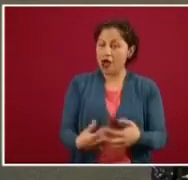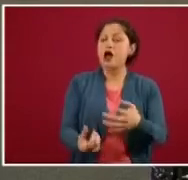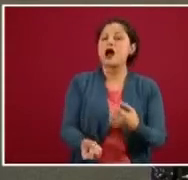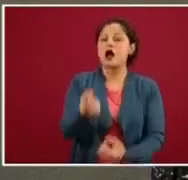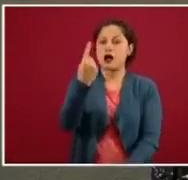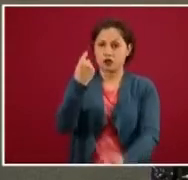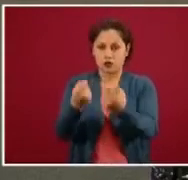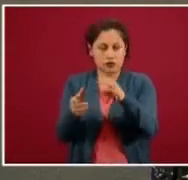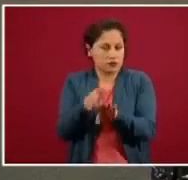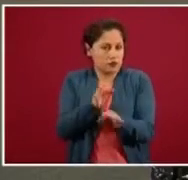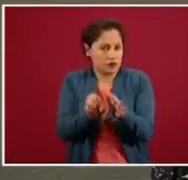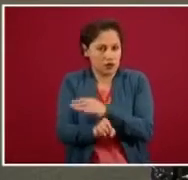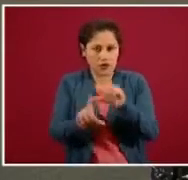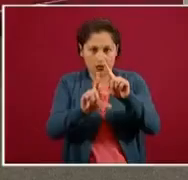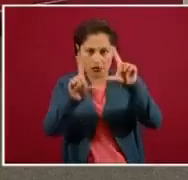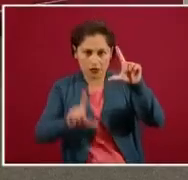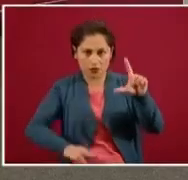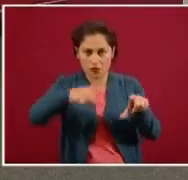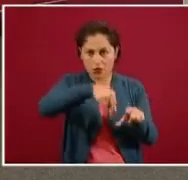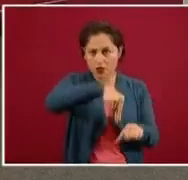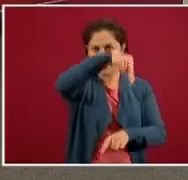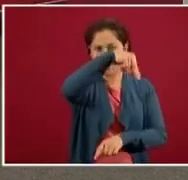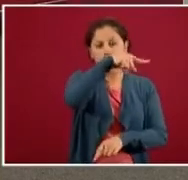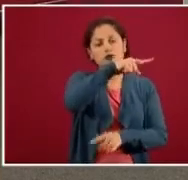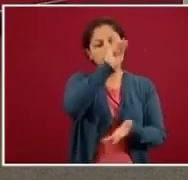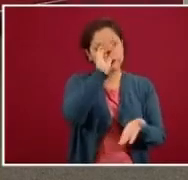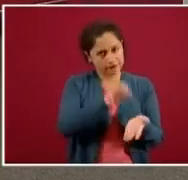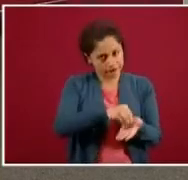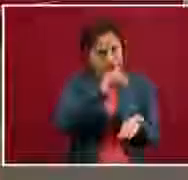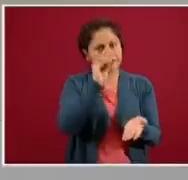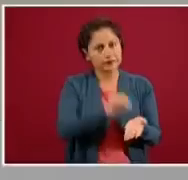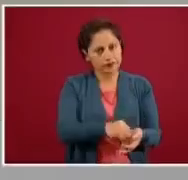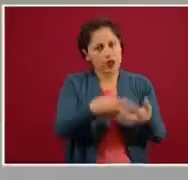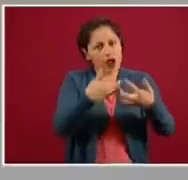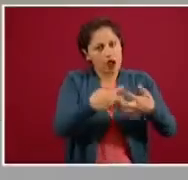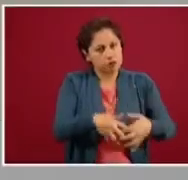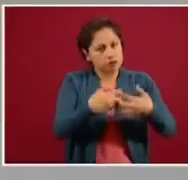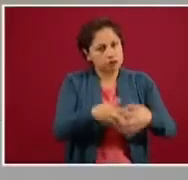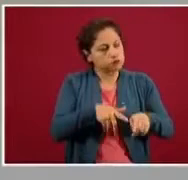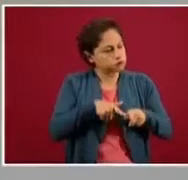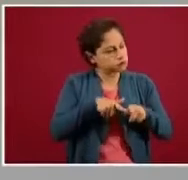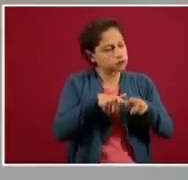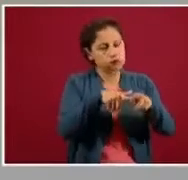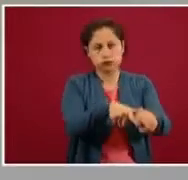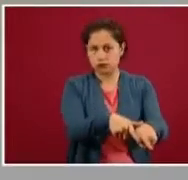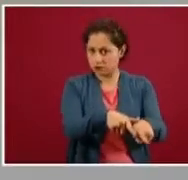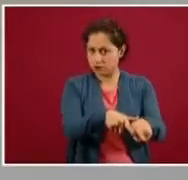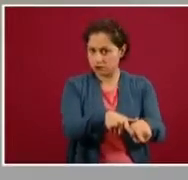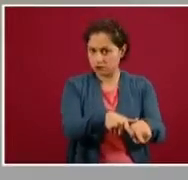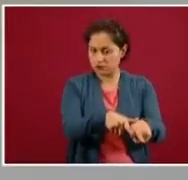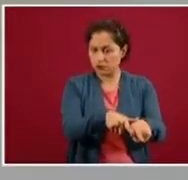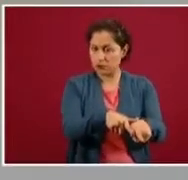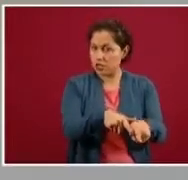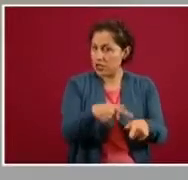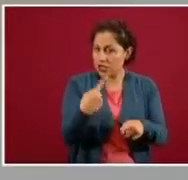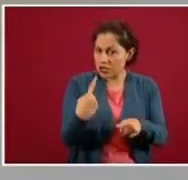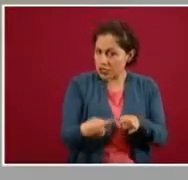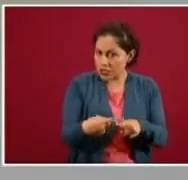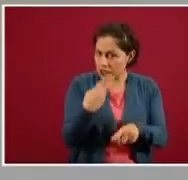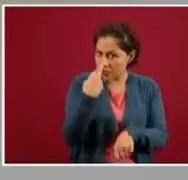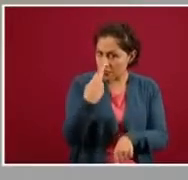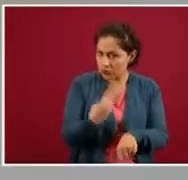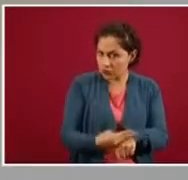particularmente en la zona norte del país, siguen activas muchas plantas maquiladoras. Le corresponde a la entidad federativa